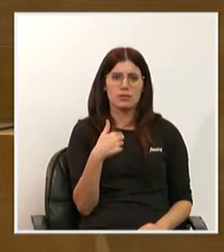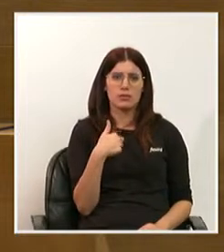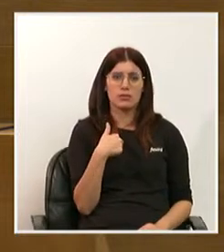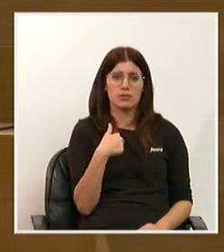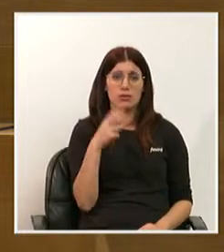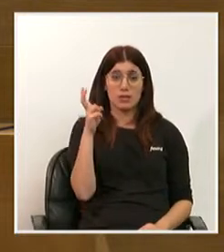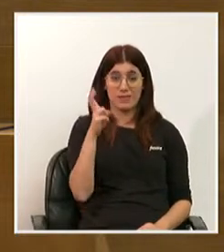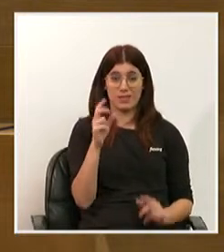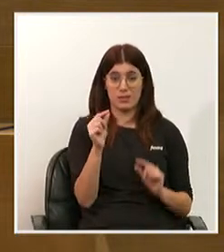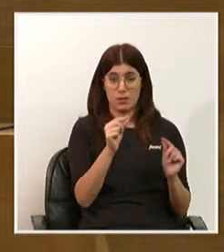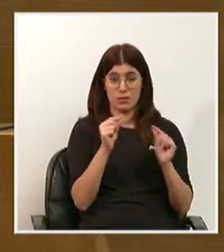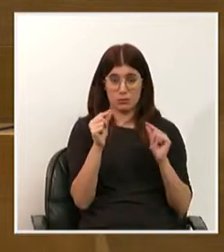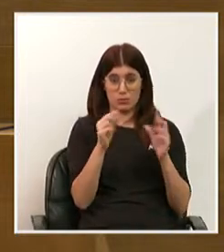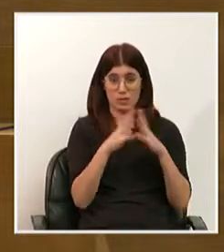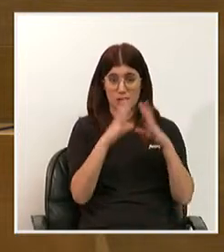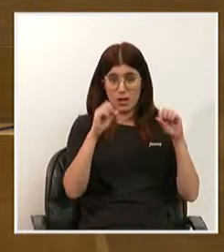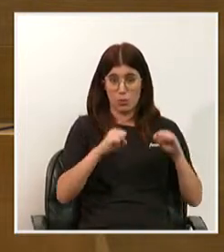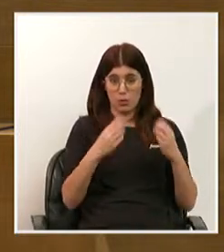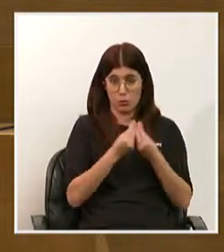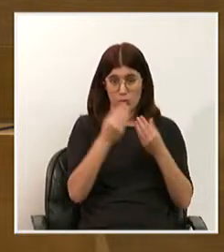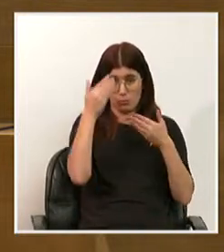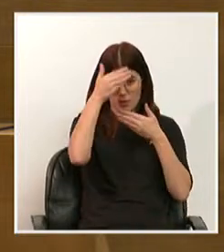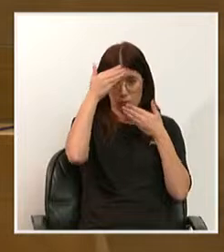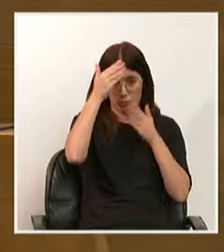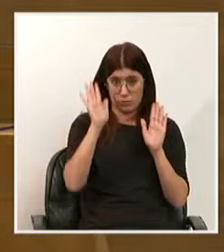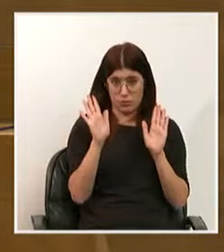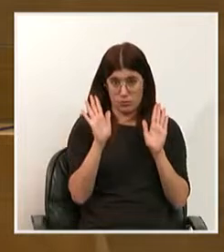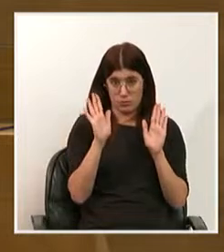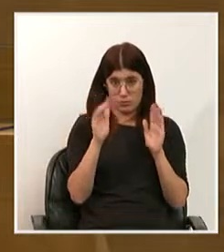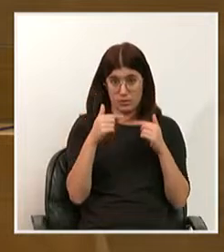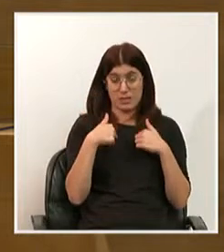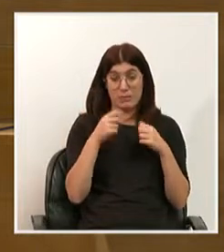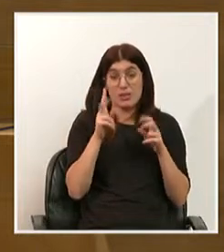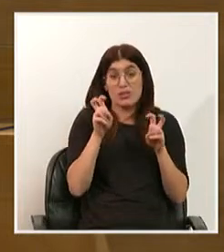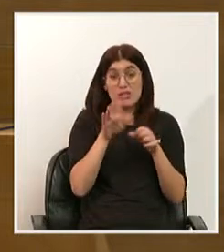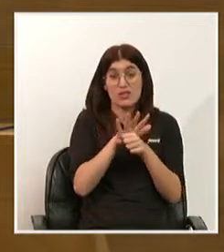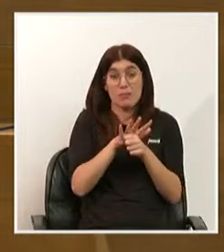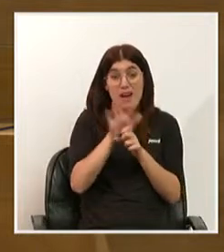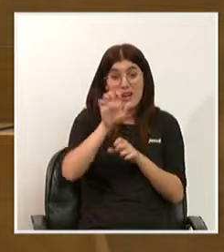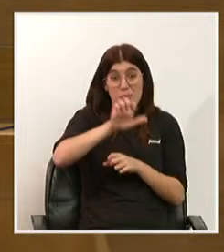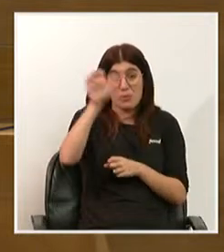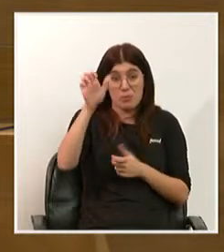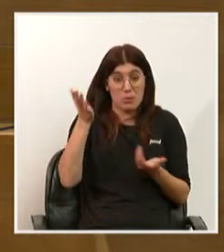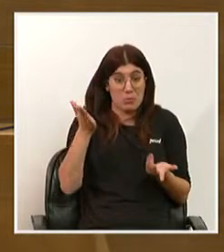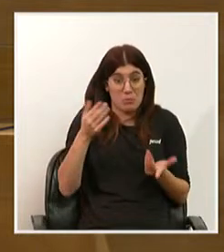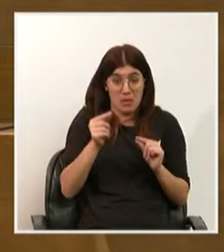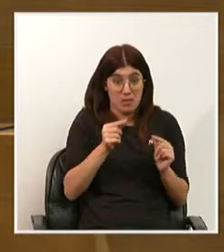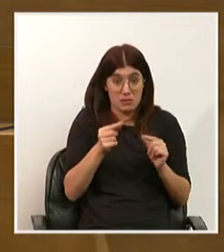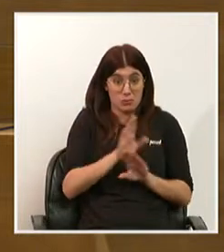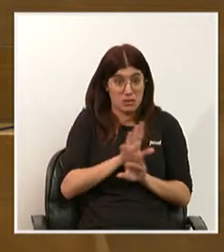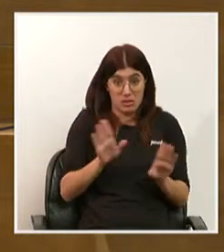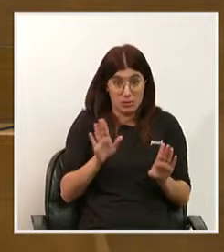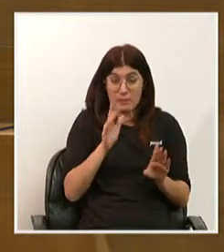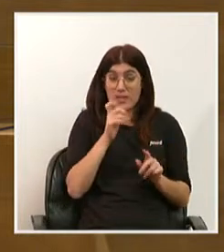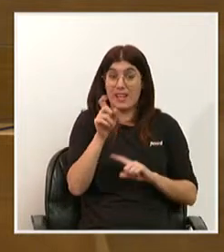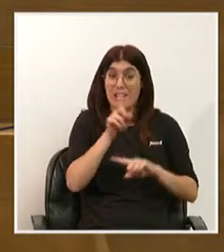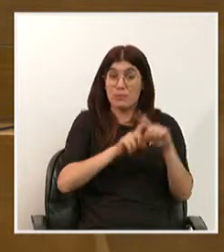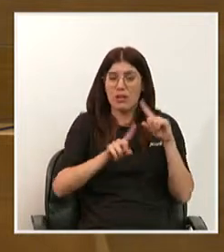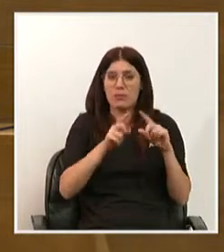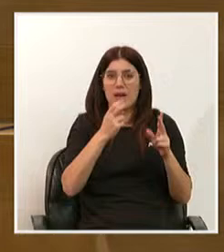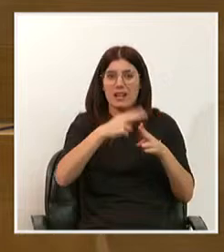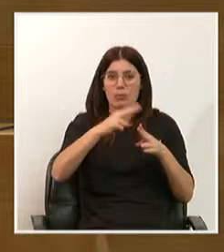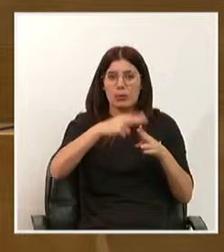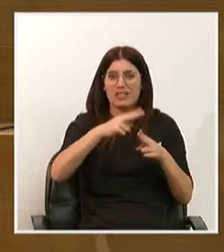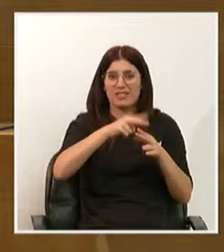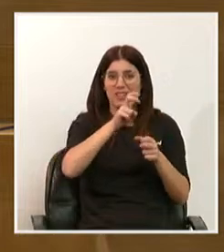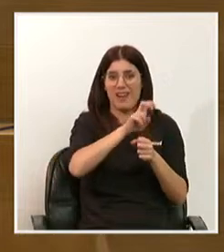acuerdo de libre comercio con Marruecos que es ámbito europeo y y Le repito el problema de la política agraria